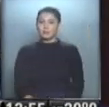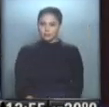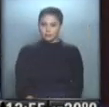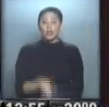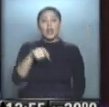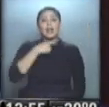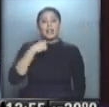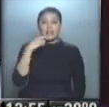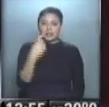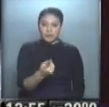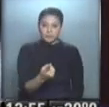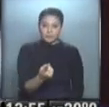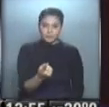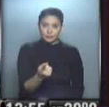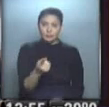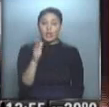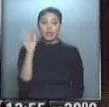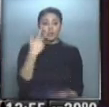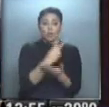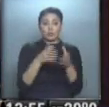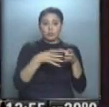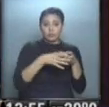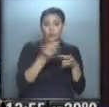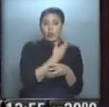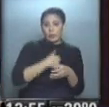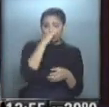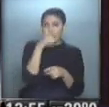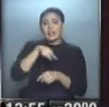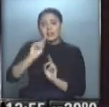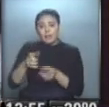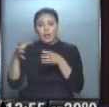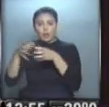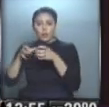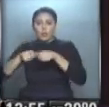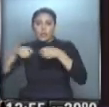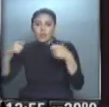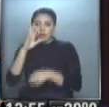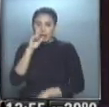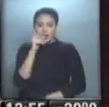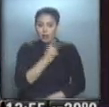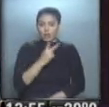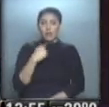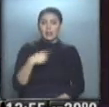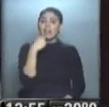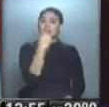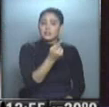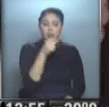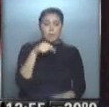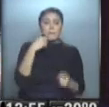Les queremos decir que a las partes, que bueno, estas